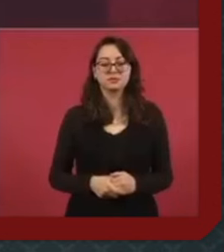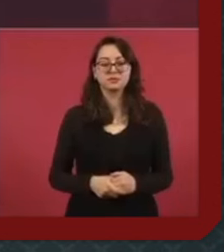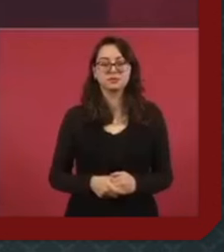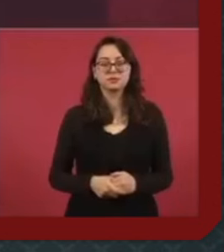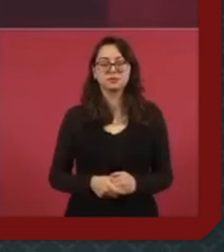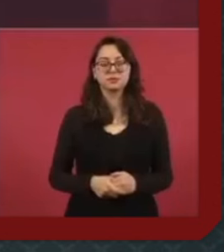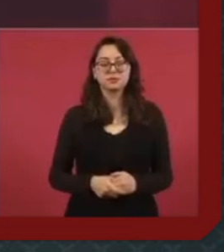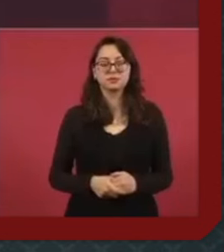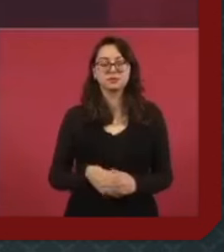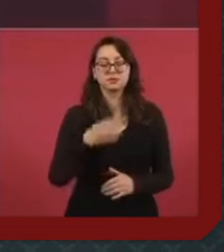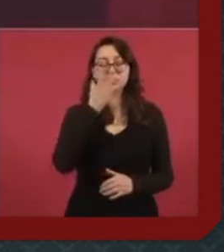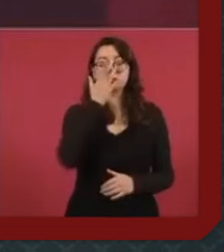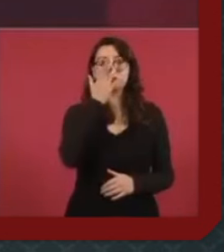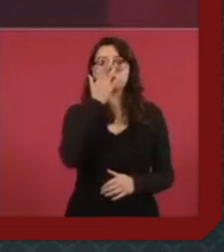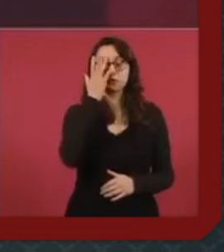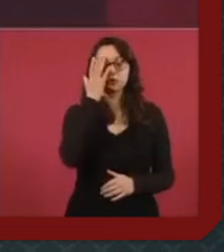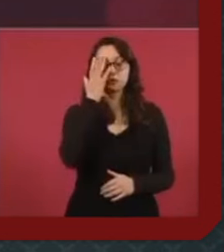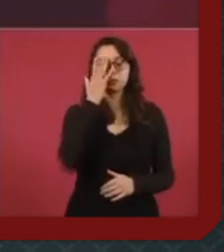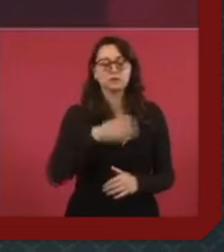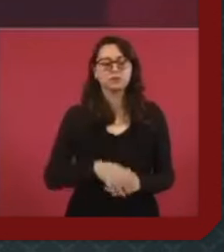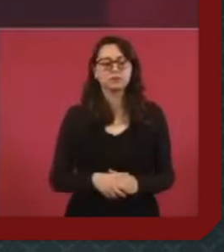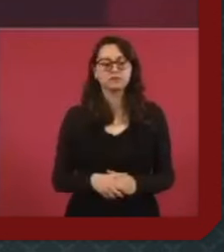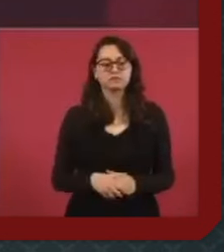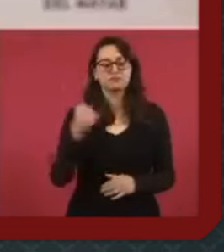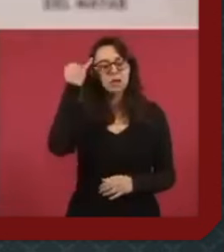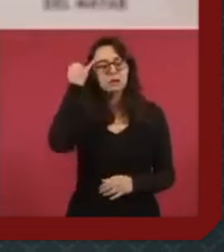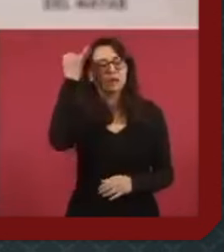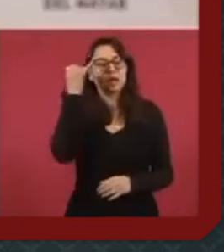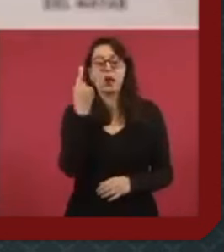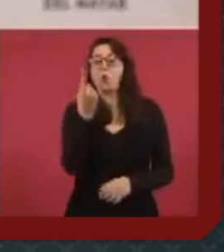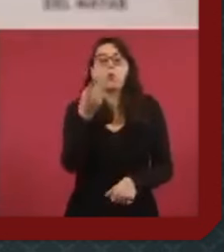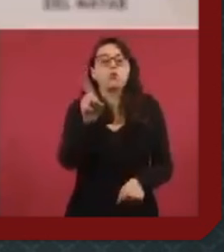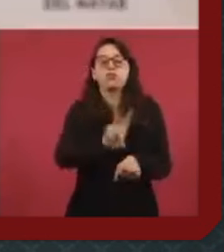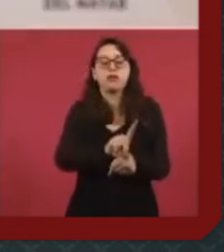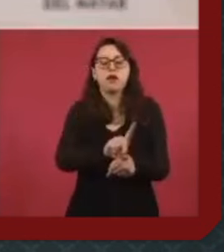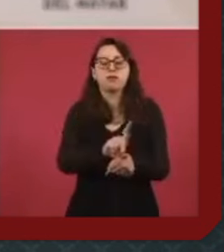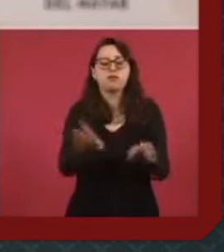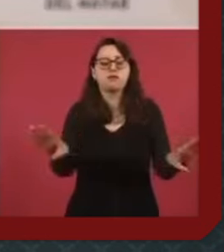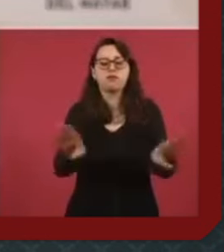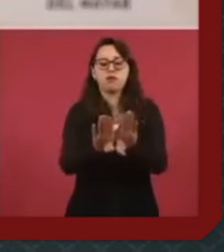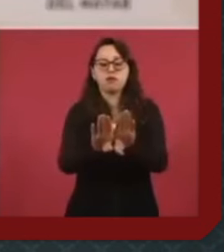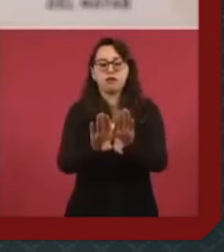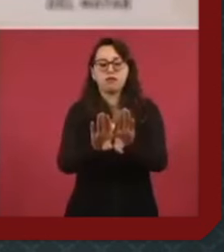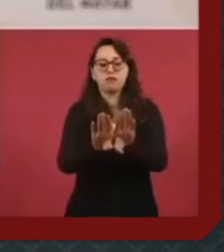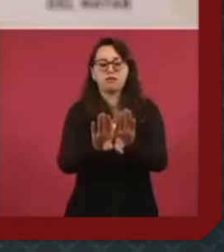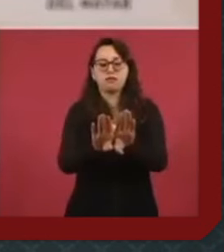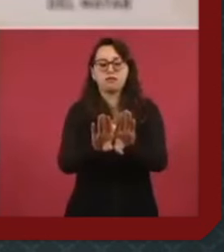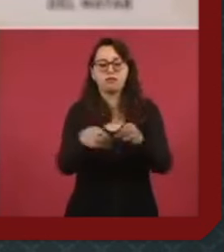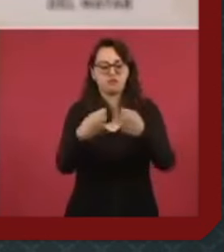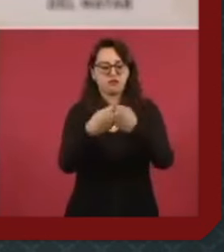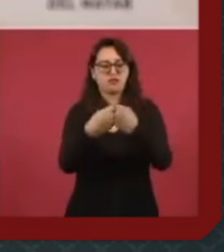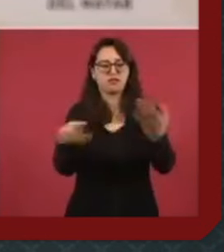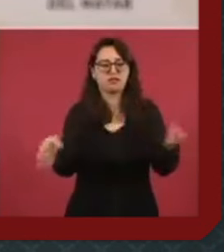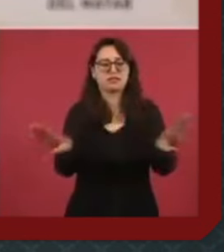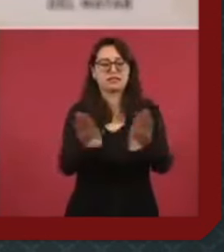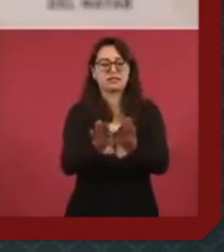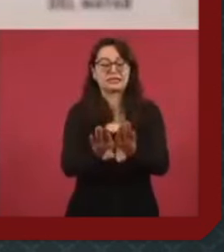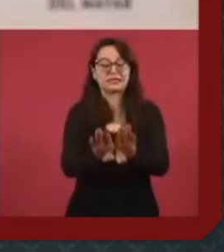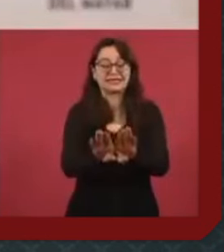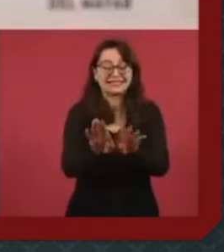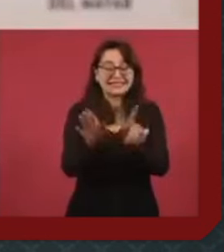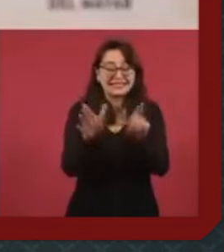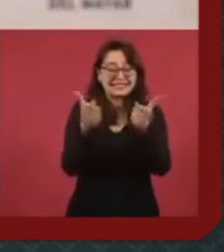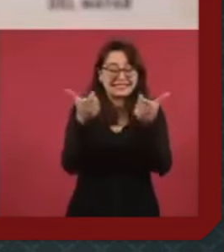vidas y apoyar a sus familias además el presidente López Obrador hizo énfasis en la importancia de fortalecer la